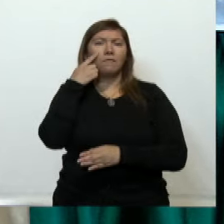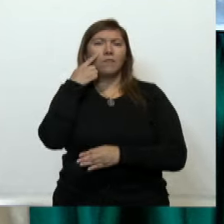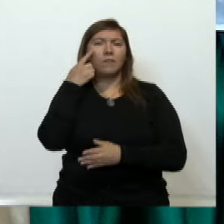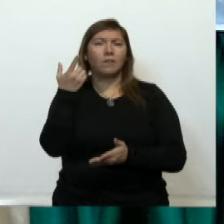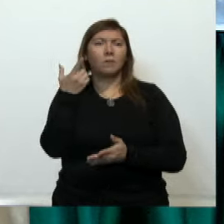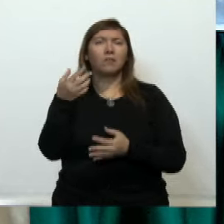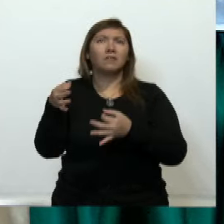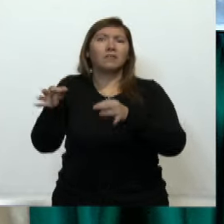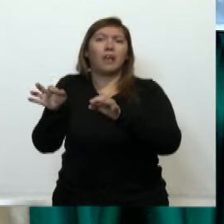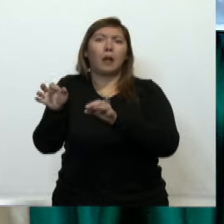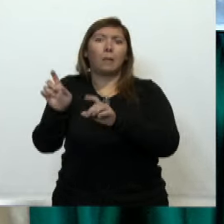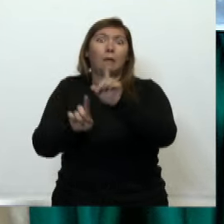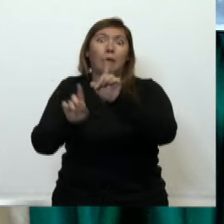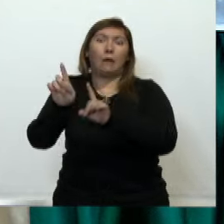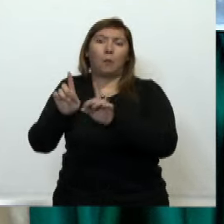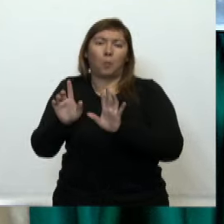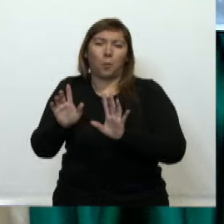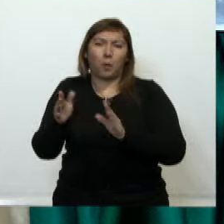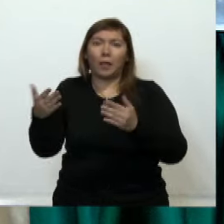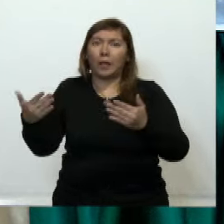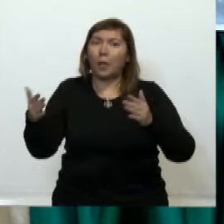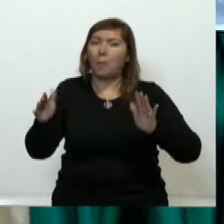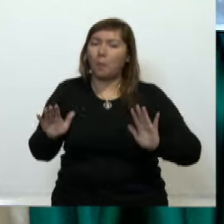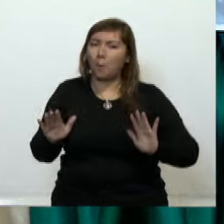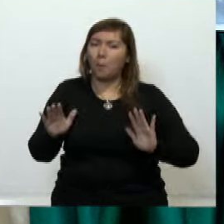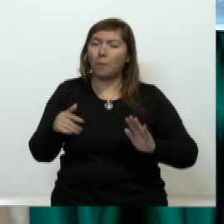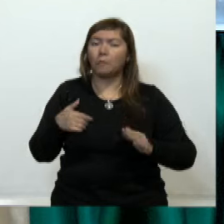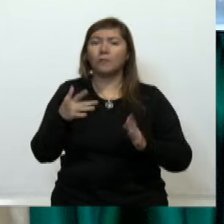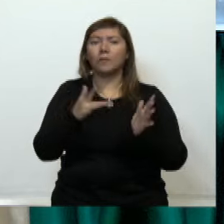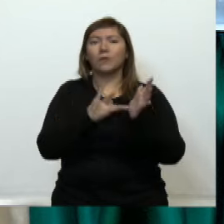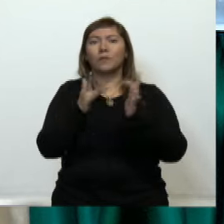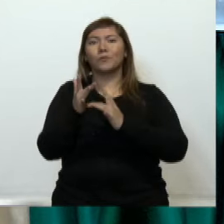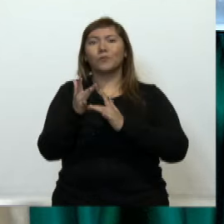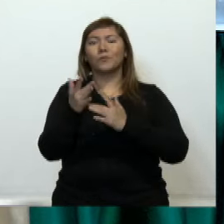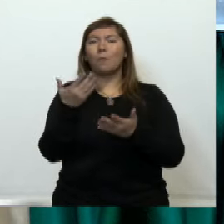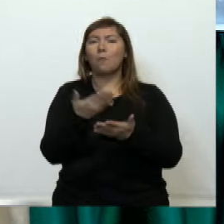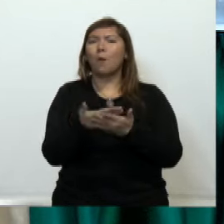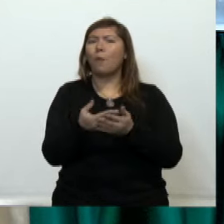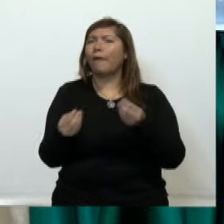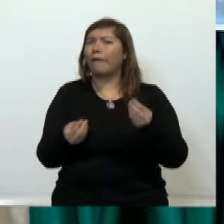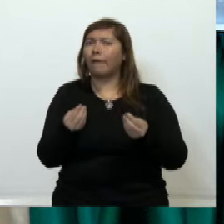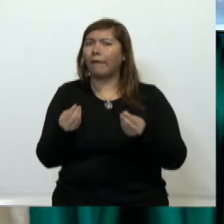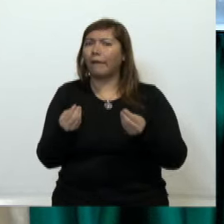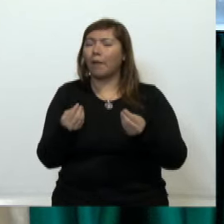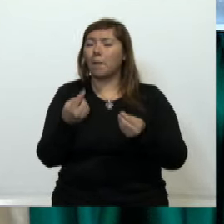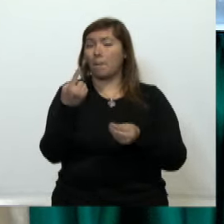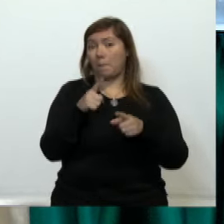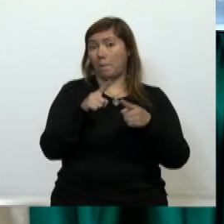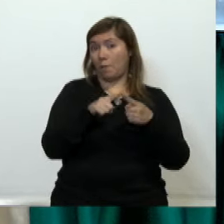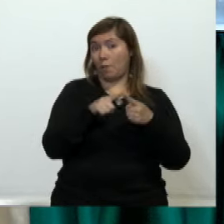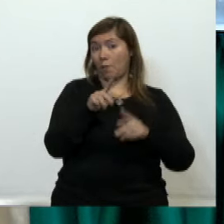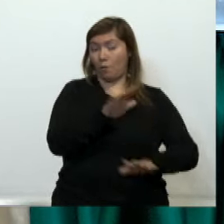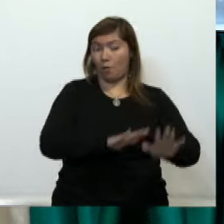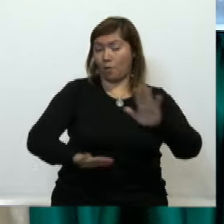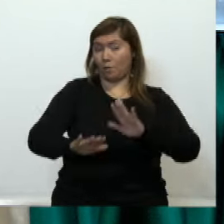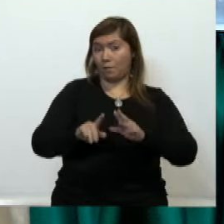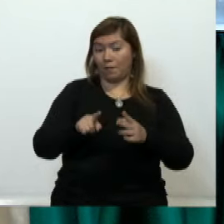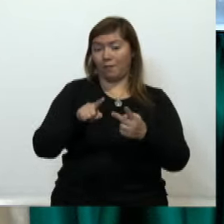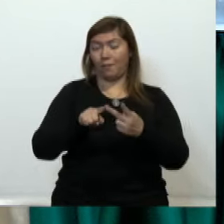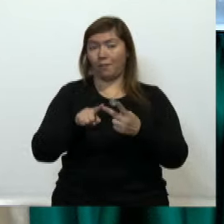pueda, Jesús nos propone, por un lado, organizarnos y, por otro lado, nos invita a armar